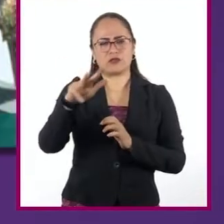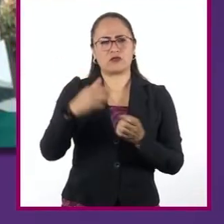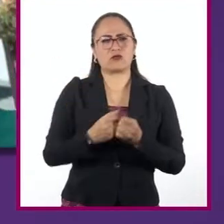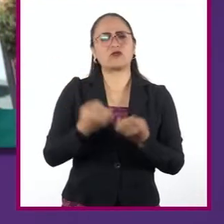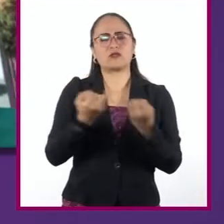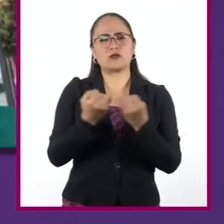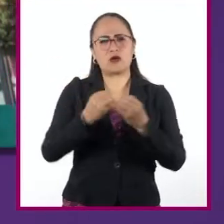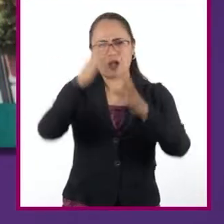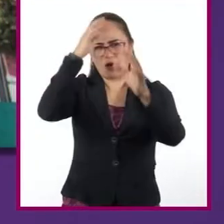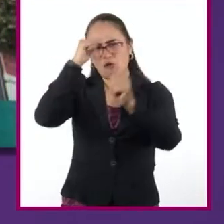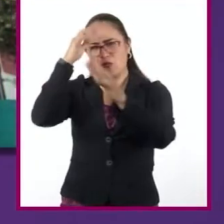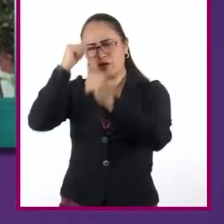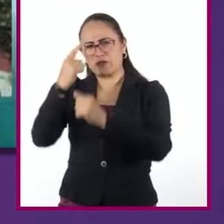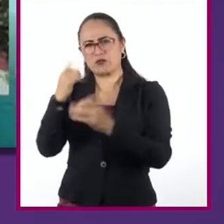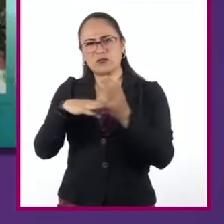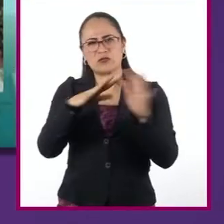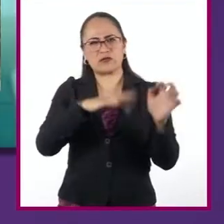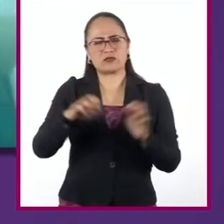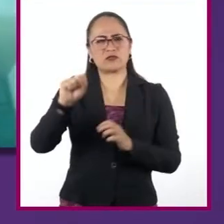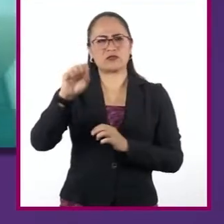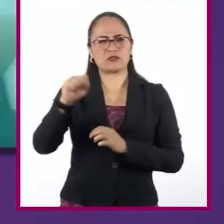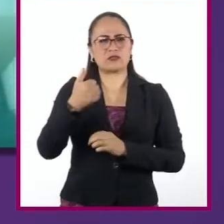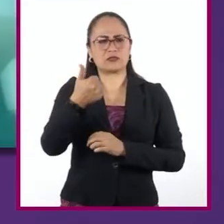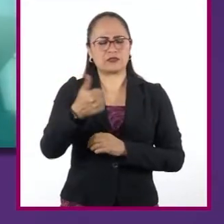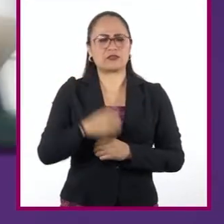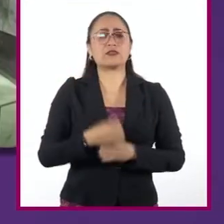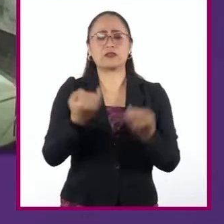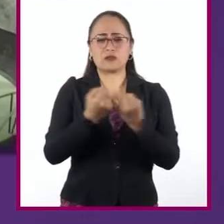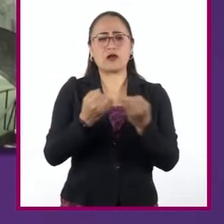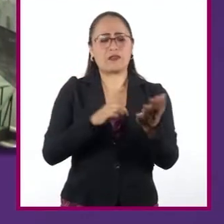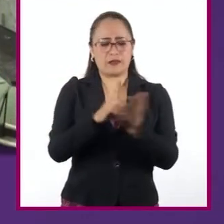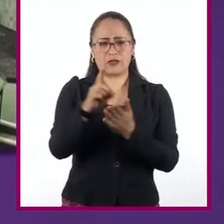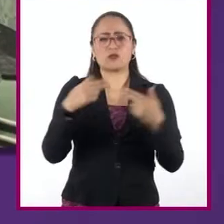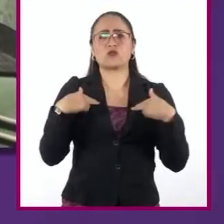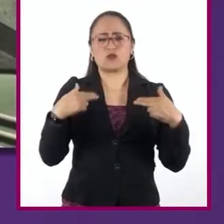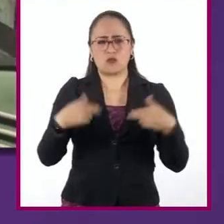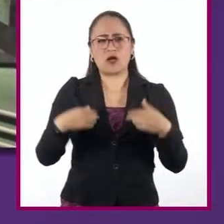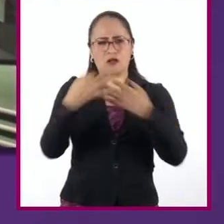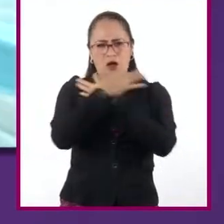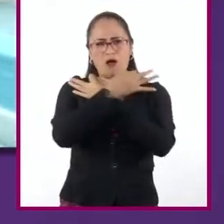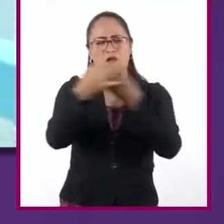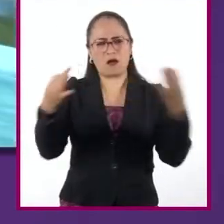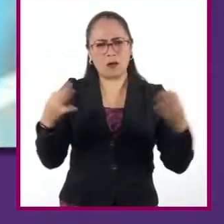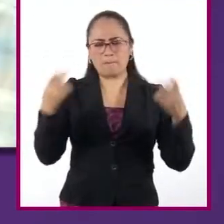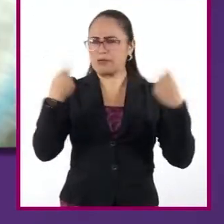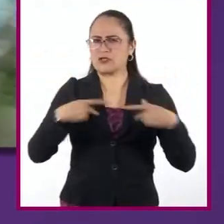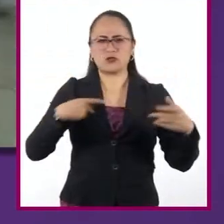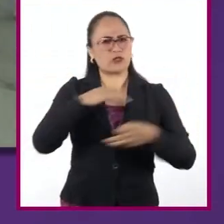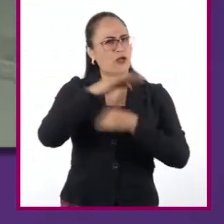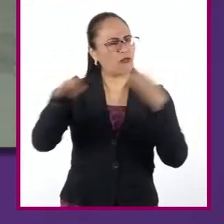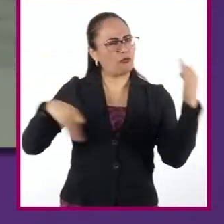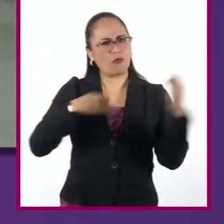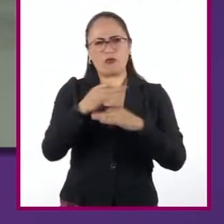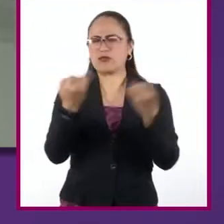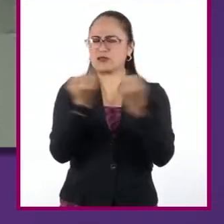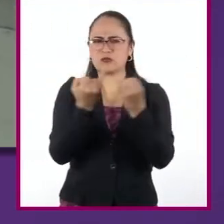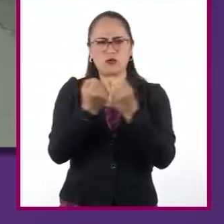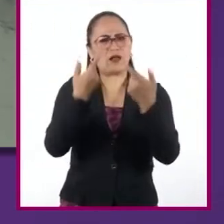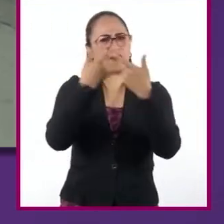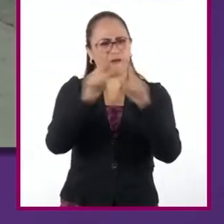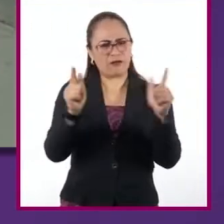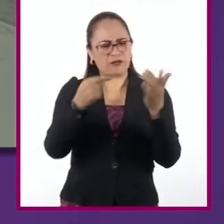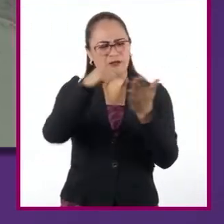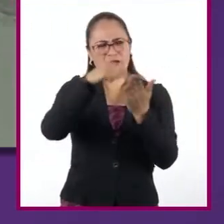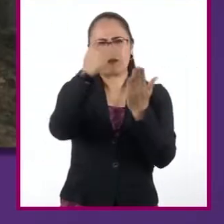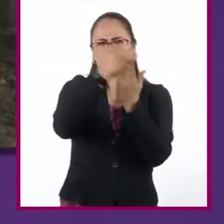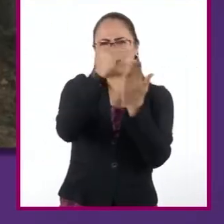1966. En el artículo 2 de la Declaración Universal de los Derechos Humanos se expresa que toda persona tiene los derechos y libertades proclamados en